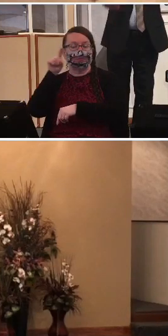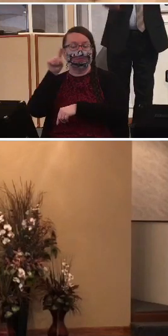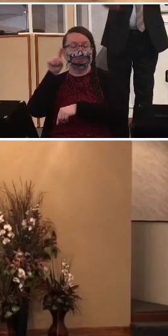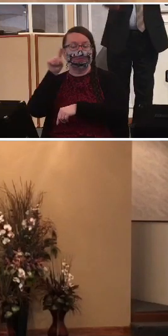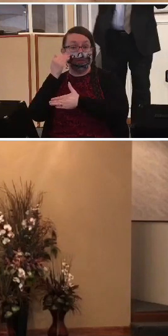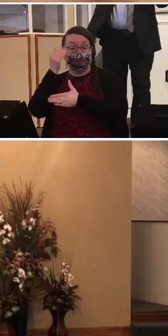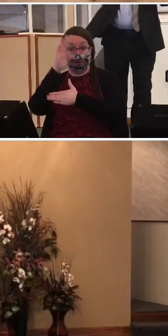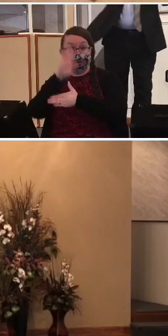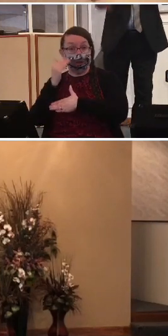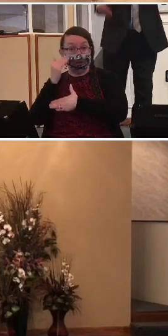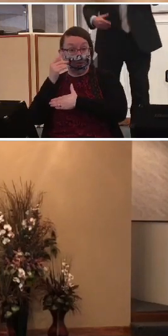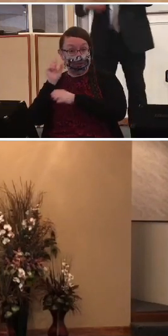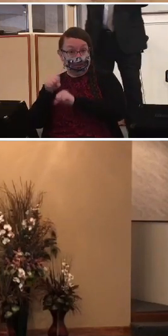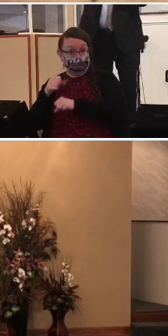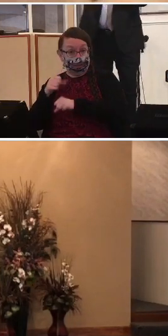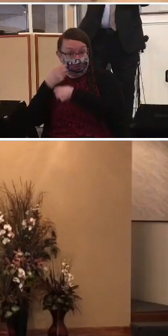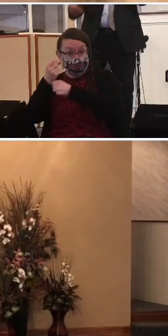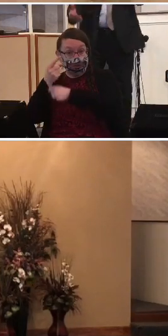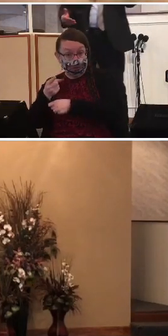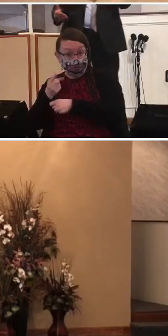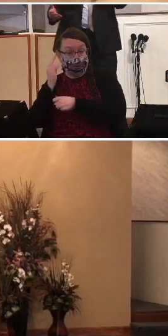confiarte, tú